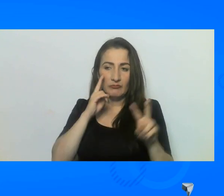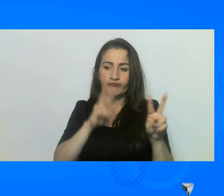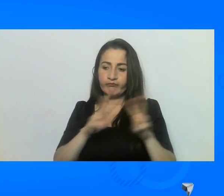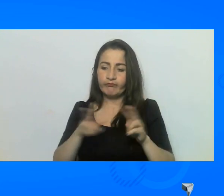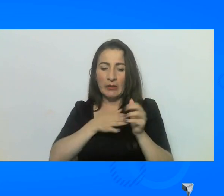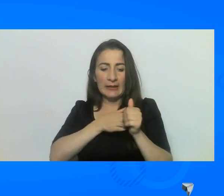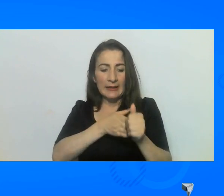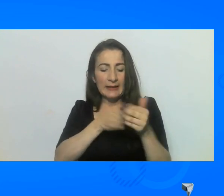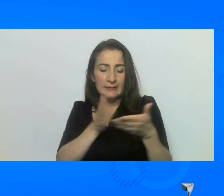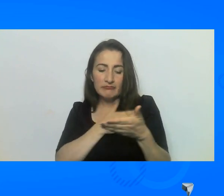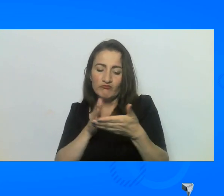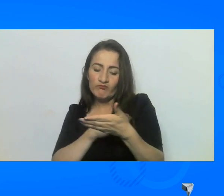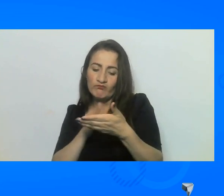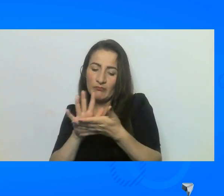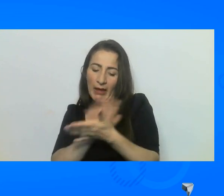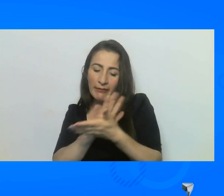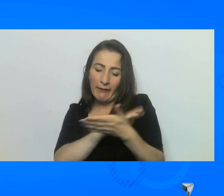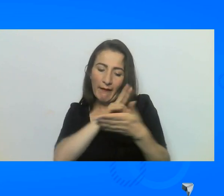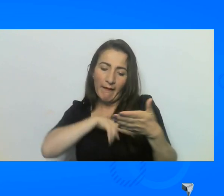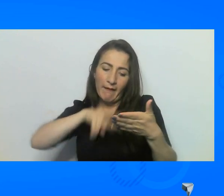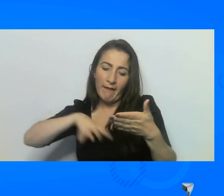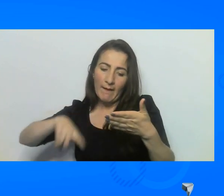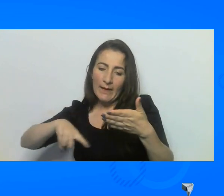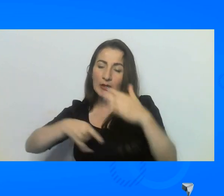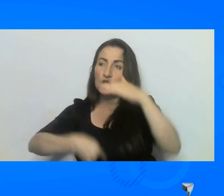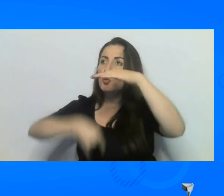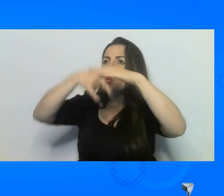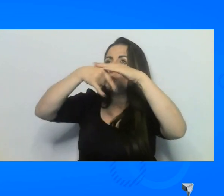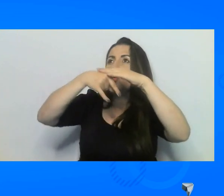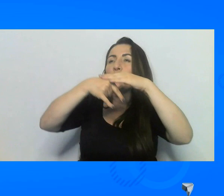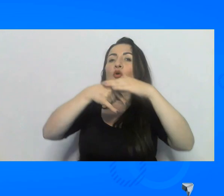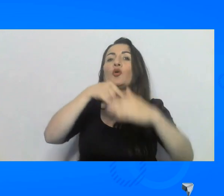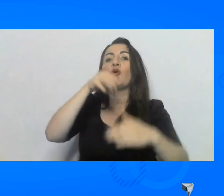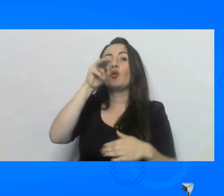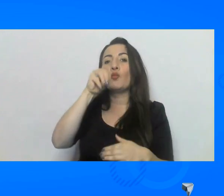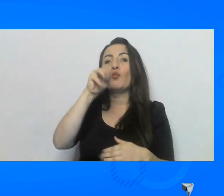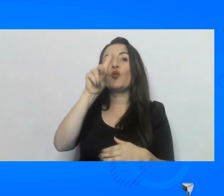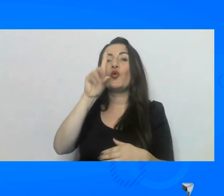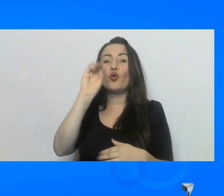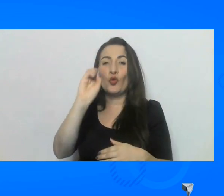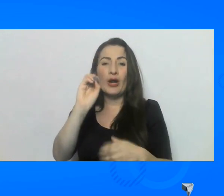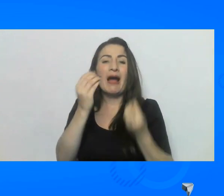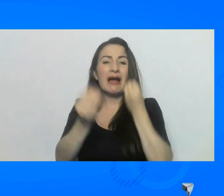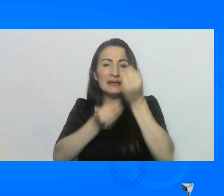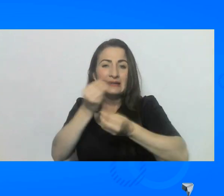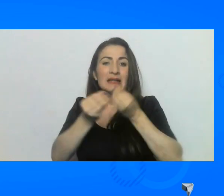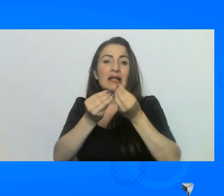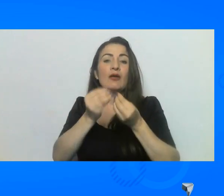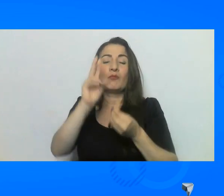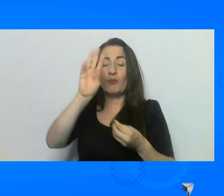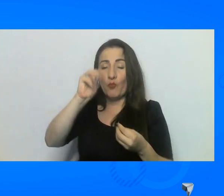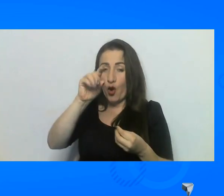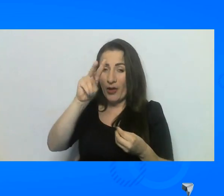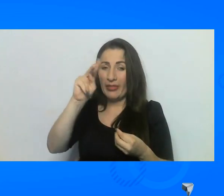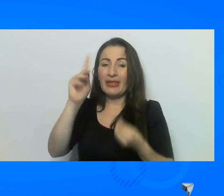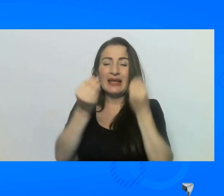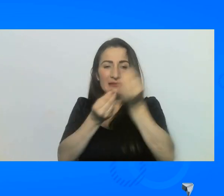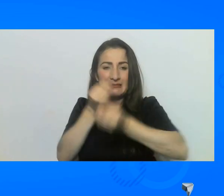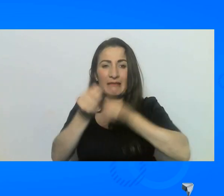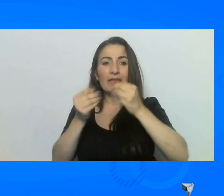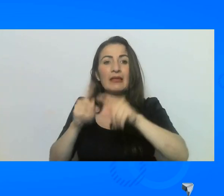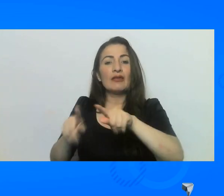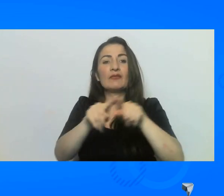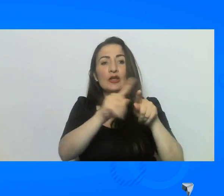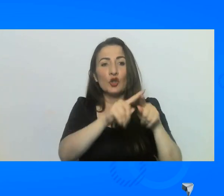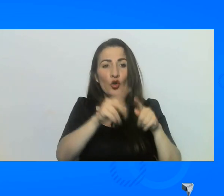poder revisar este material que está subido en nuestra plataforma Moodle para que podamos dar un poco más de